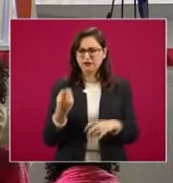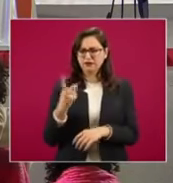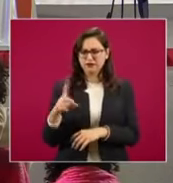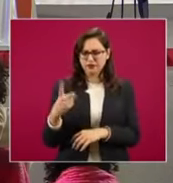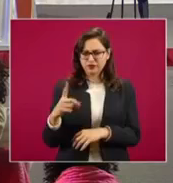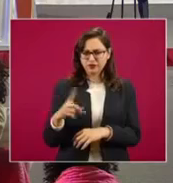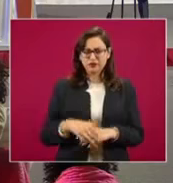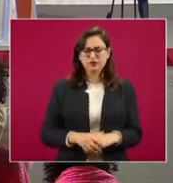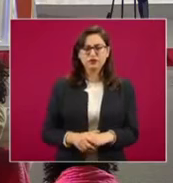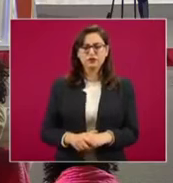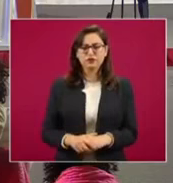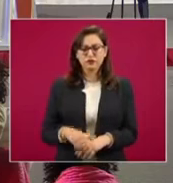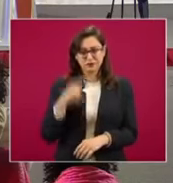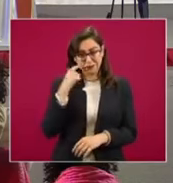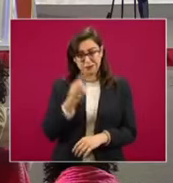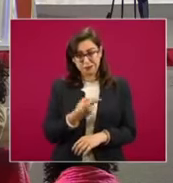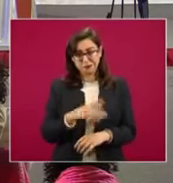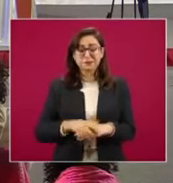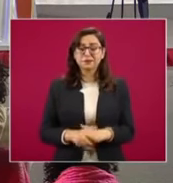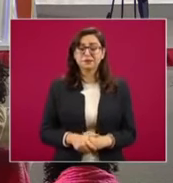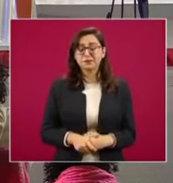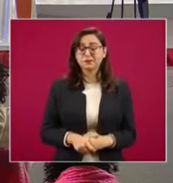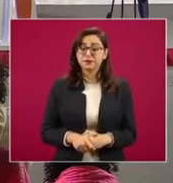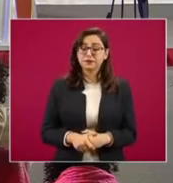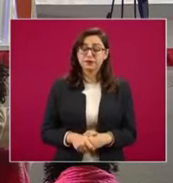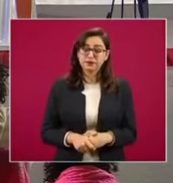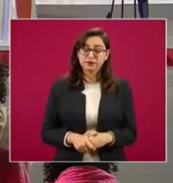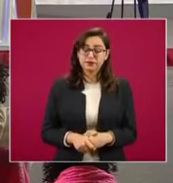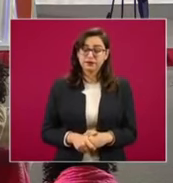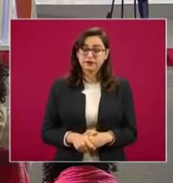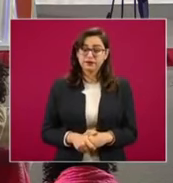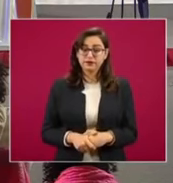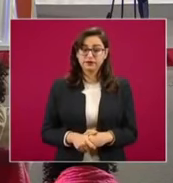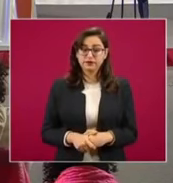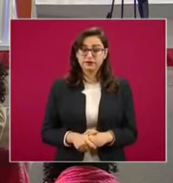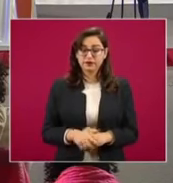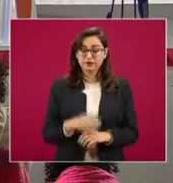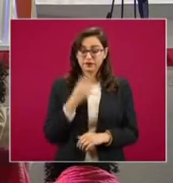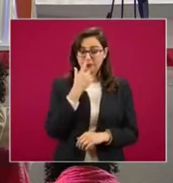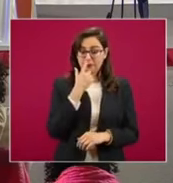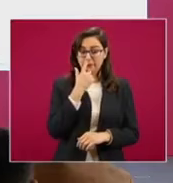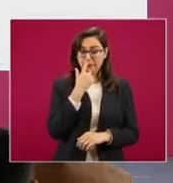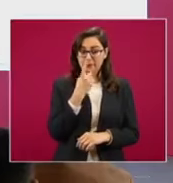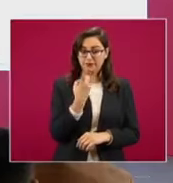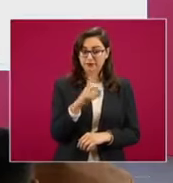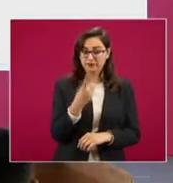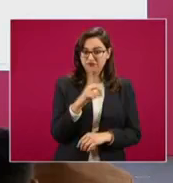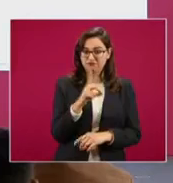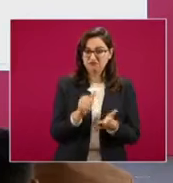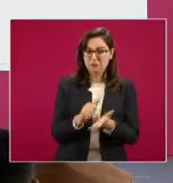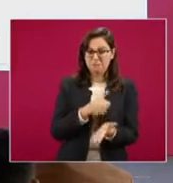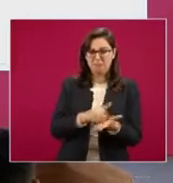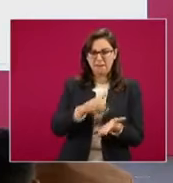diciembre miren esto lo se pierde en